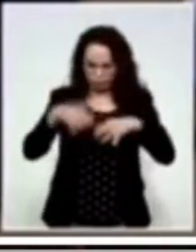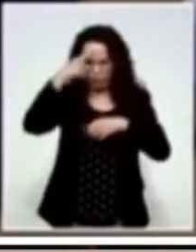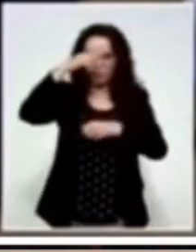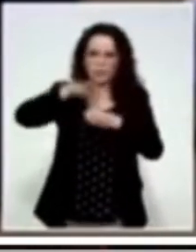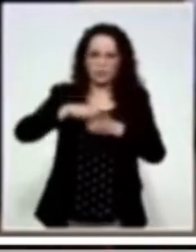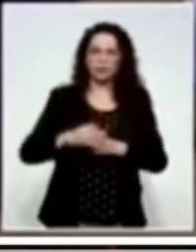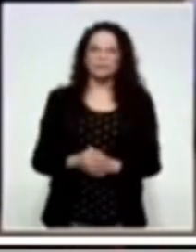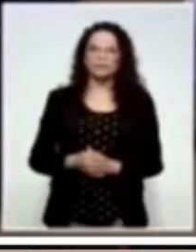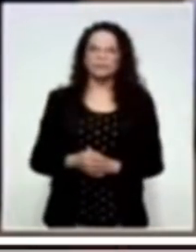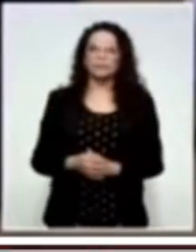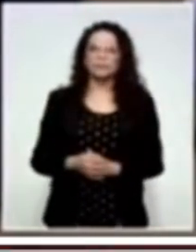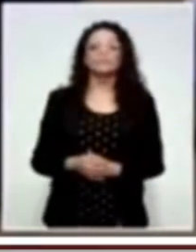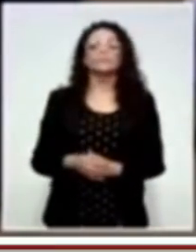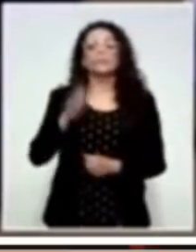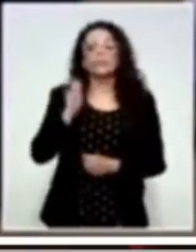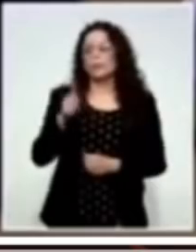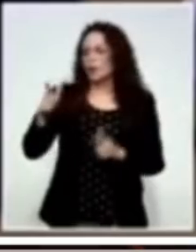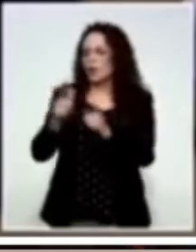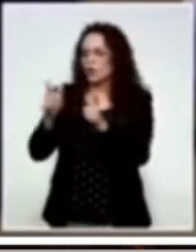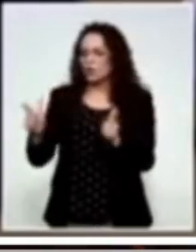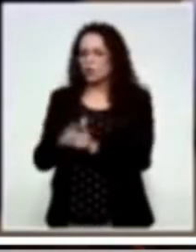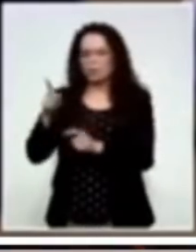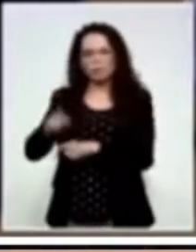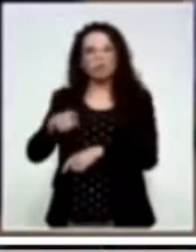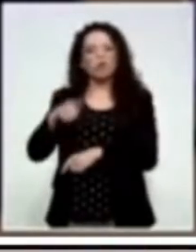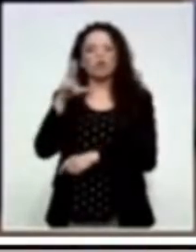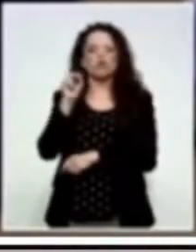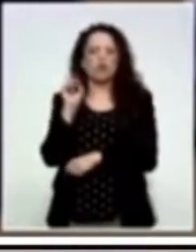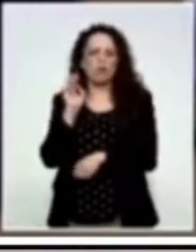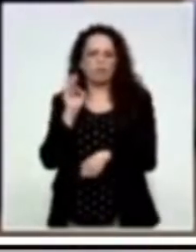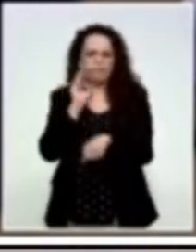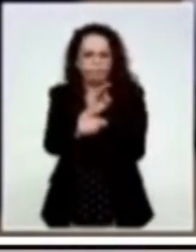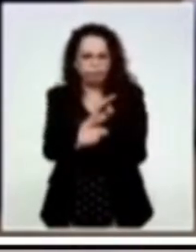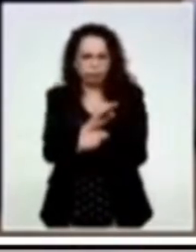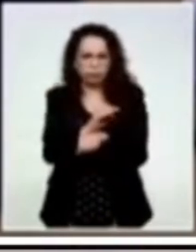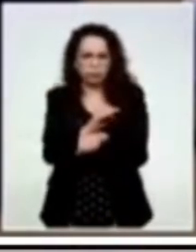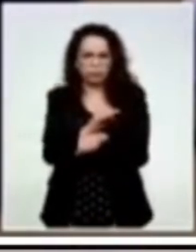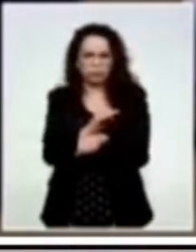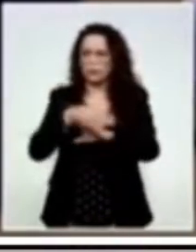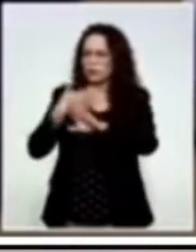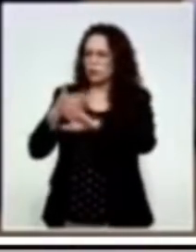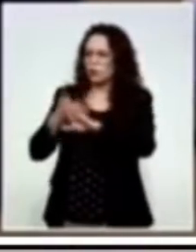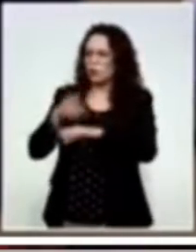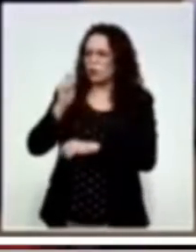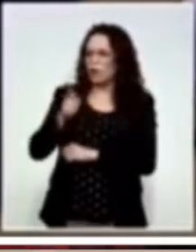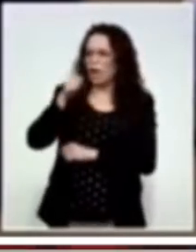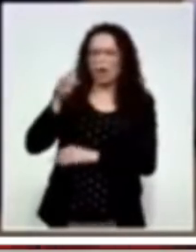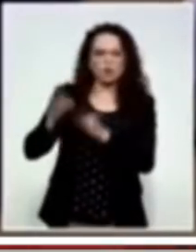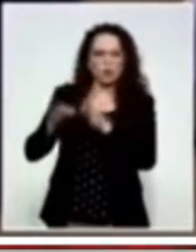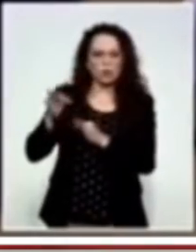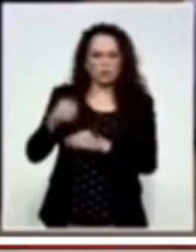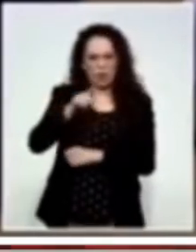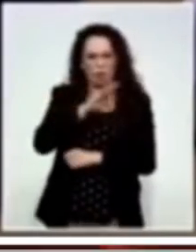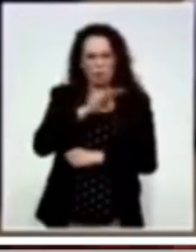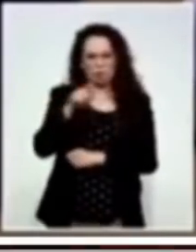grupos antiderechos que intentan desprestigiar al Poder Judicial, según su afirmación. ¿Puede identificar estos grupos